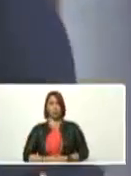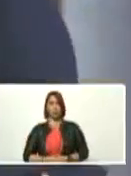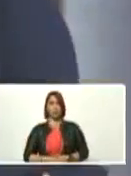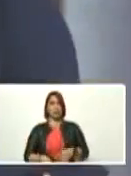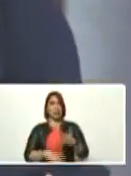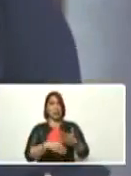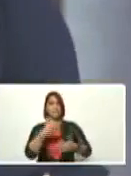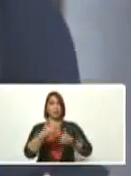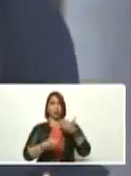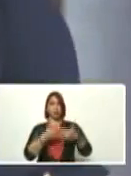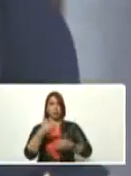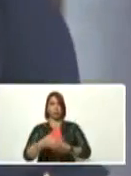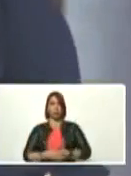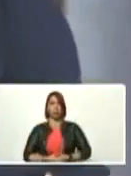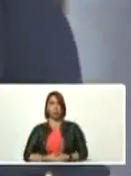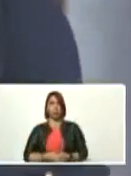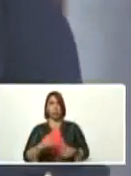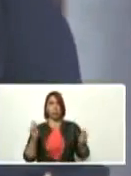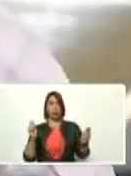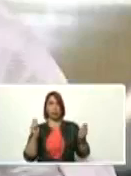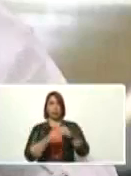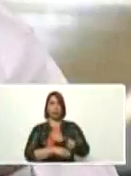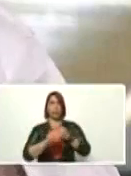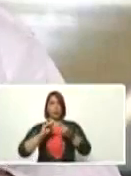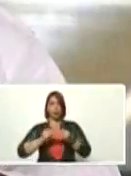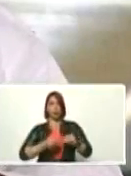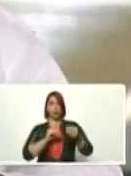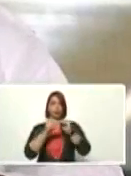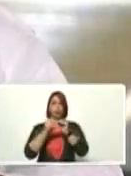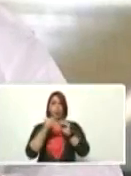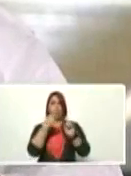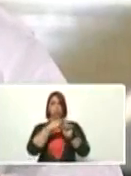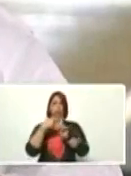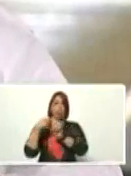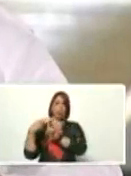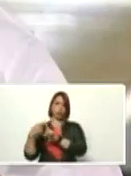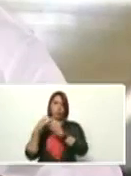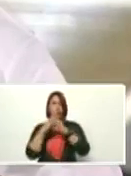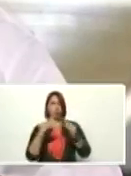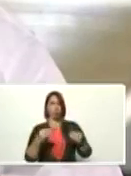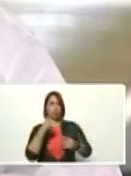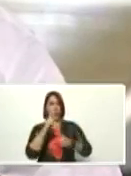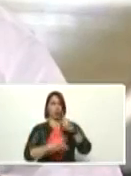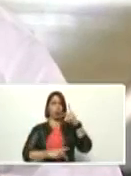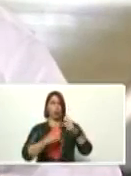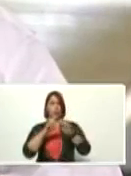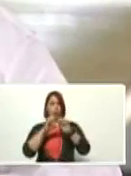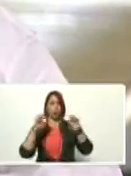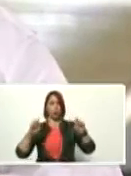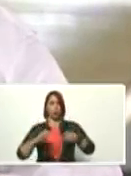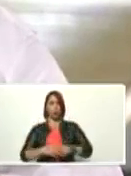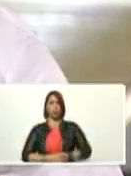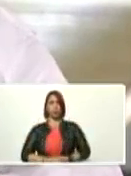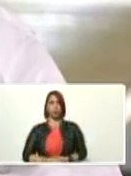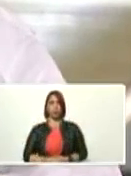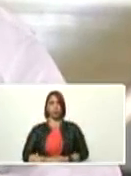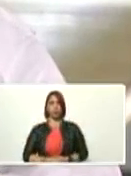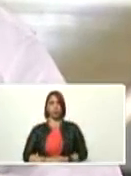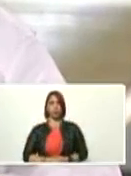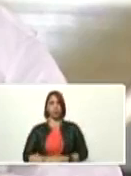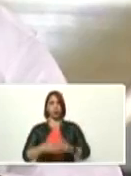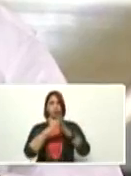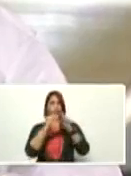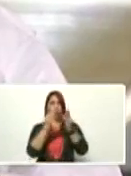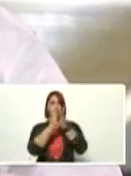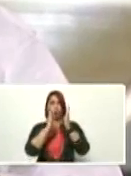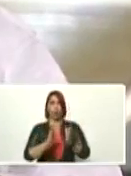a un proceso de cambio y adecuación positiva de todos los programas educativos a nivel de escuelas